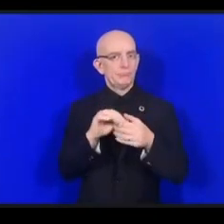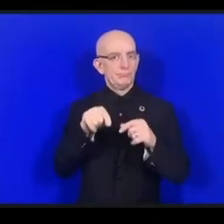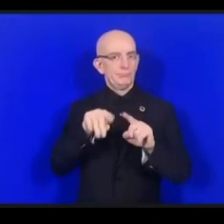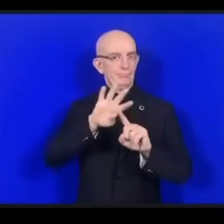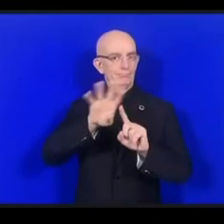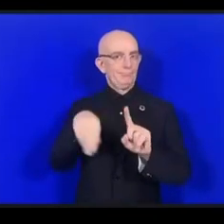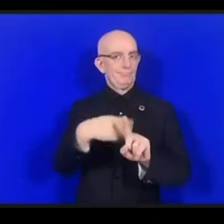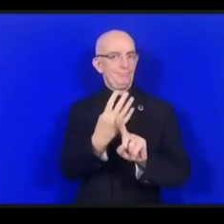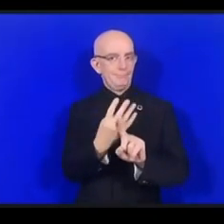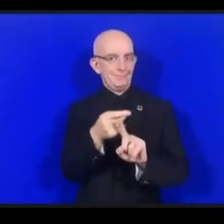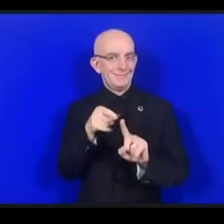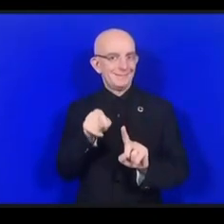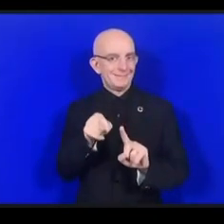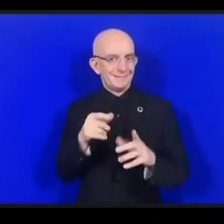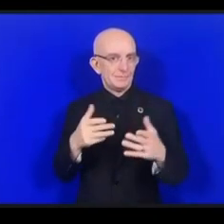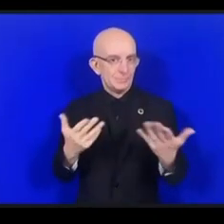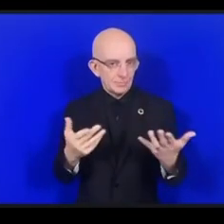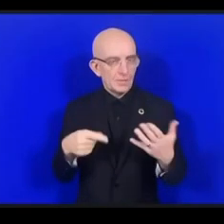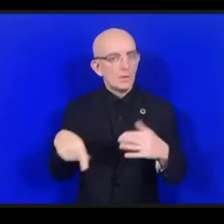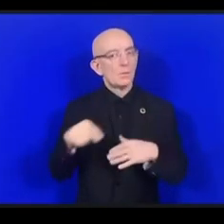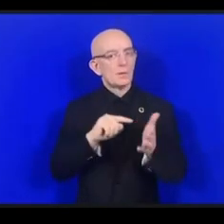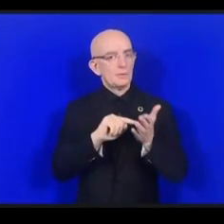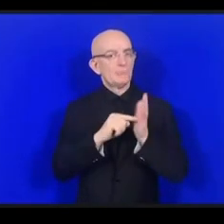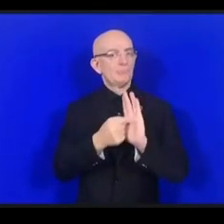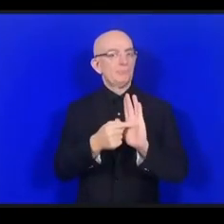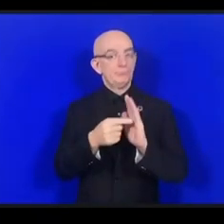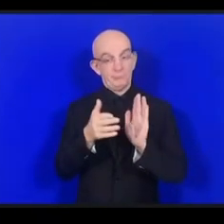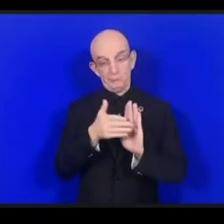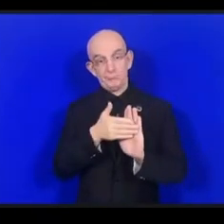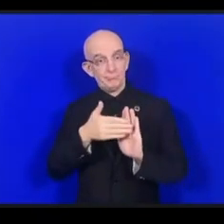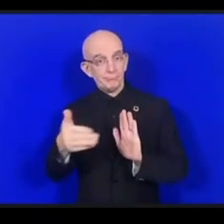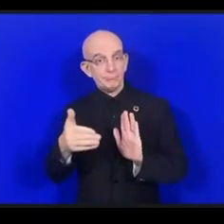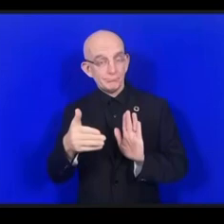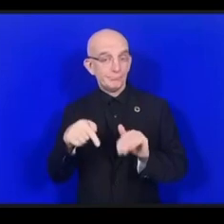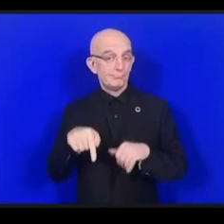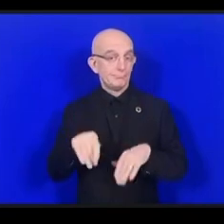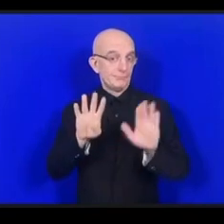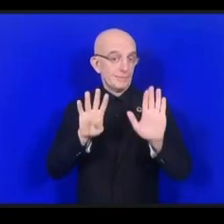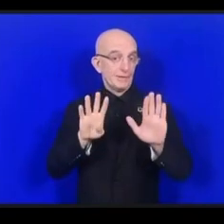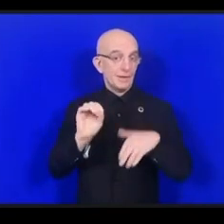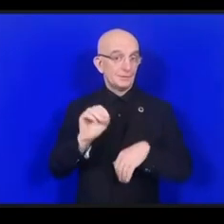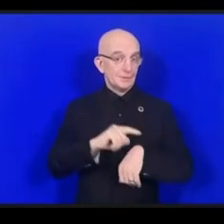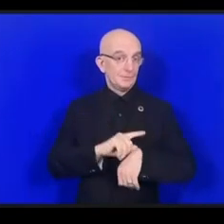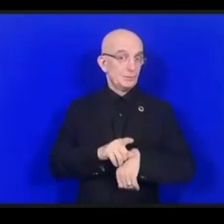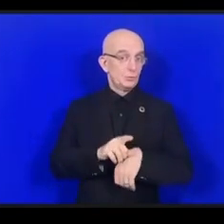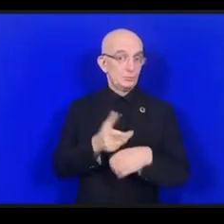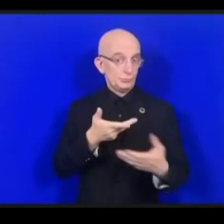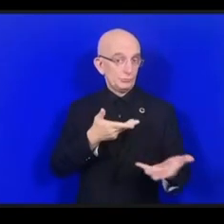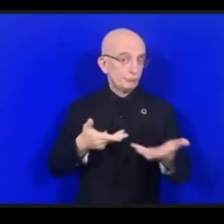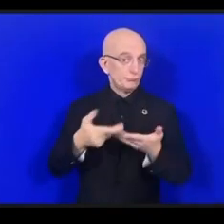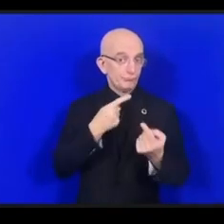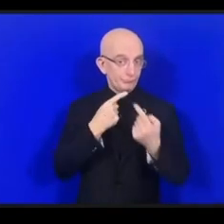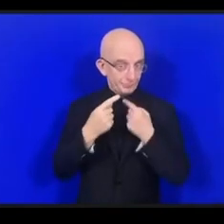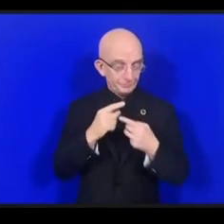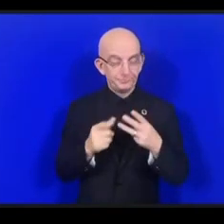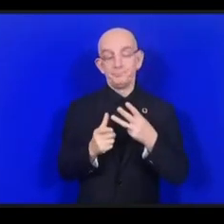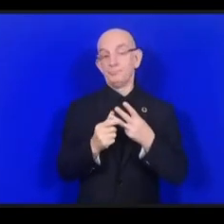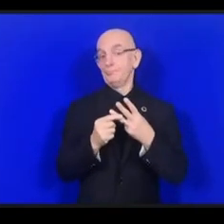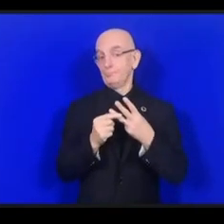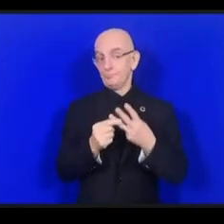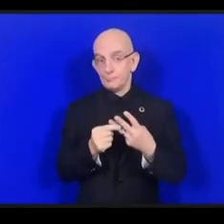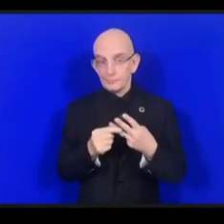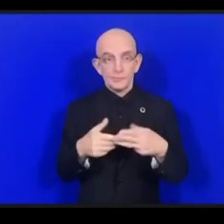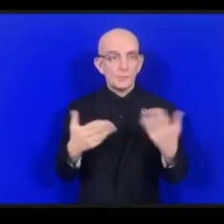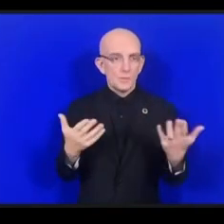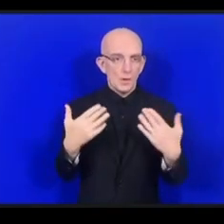90 minutos y En tercer lugar y poran más importante las coaliciones dinámicas tienen un alcance muy